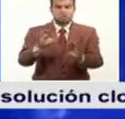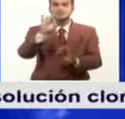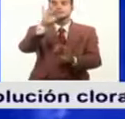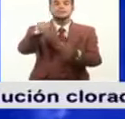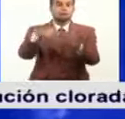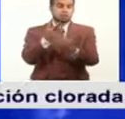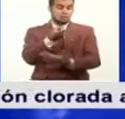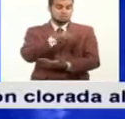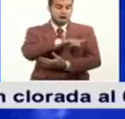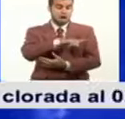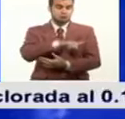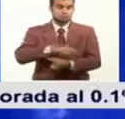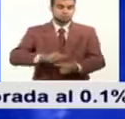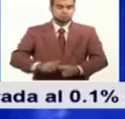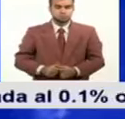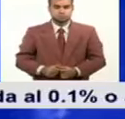días